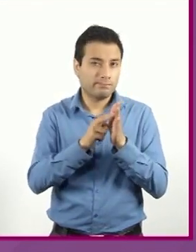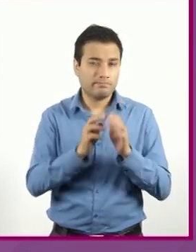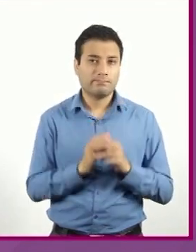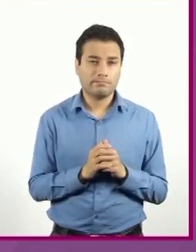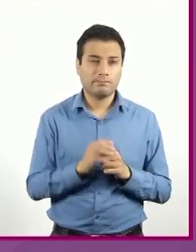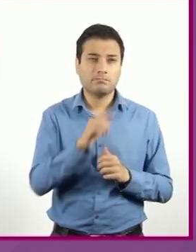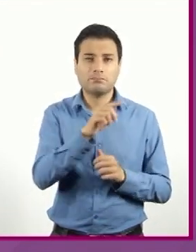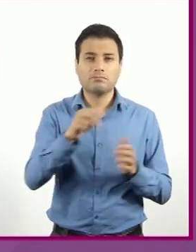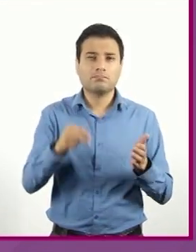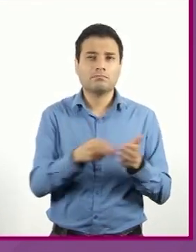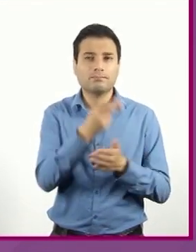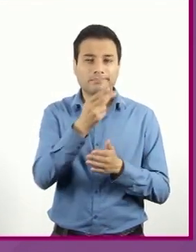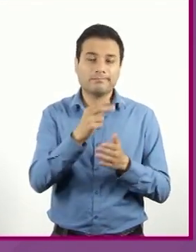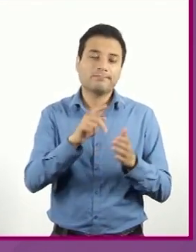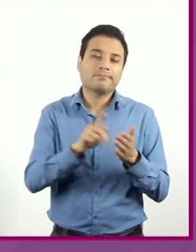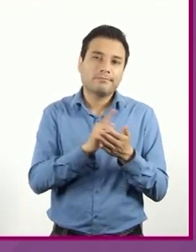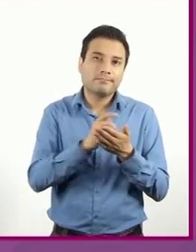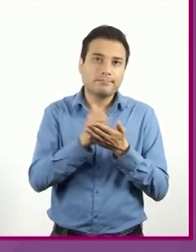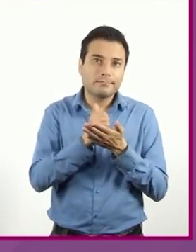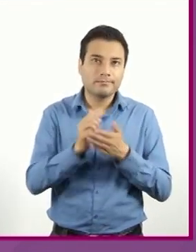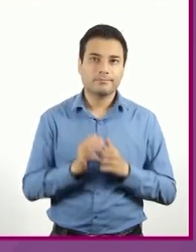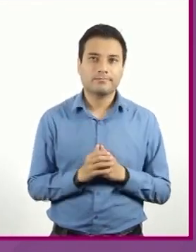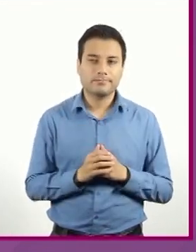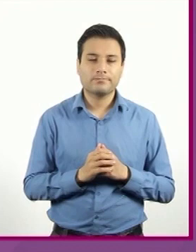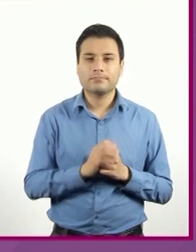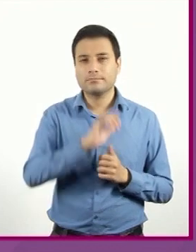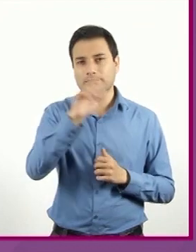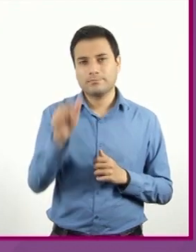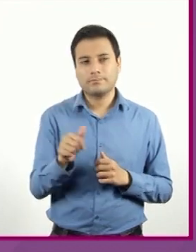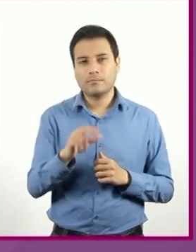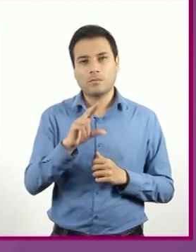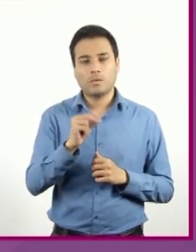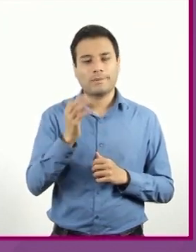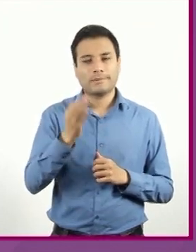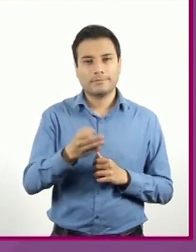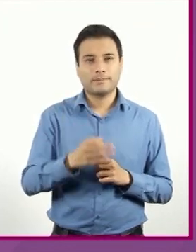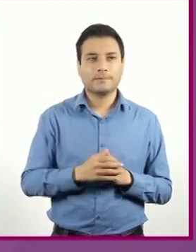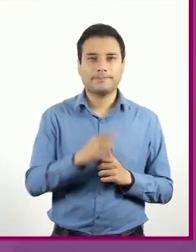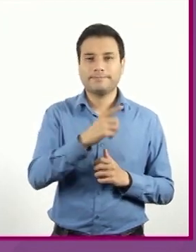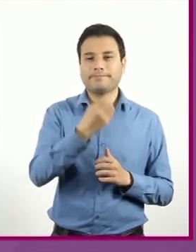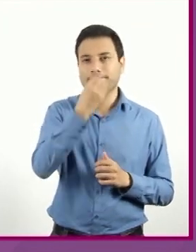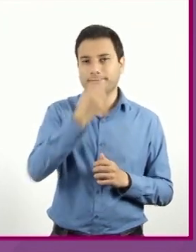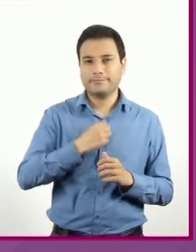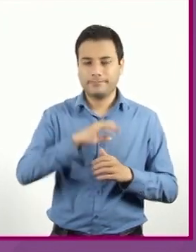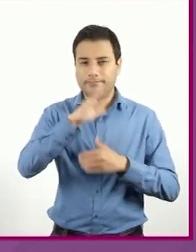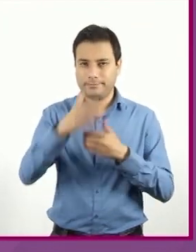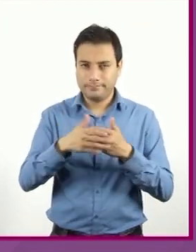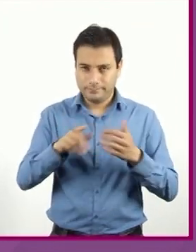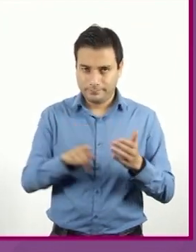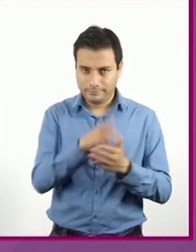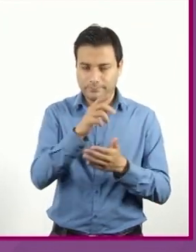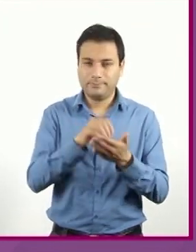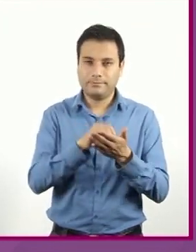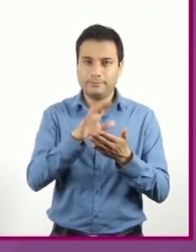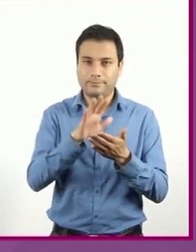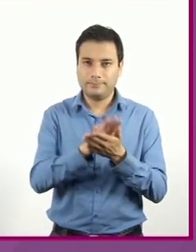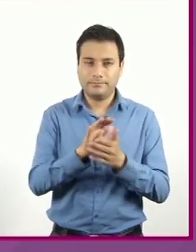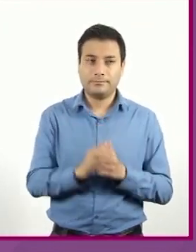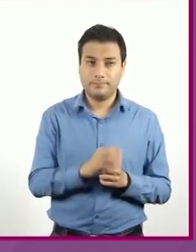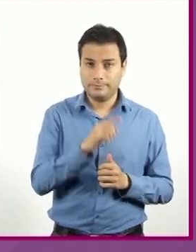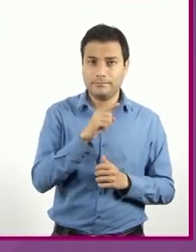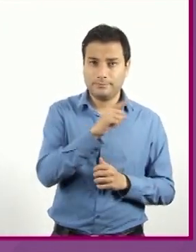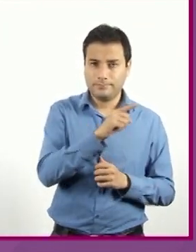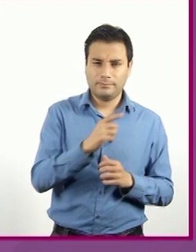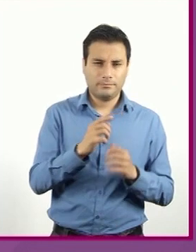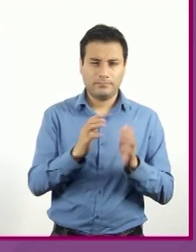y firmó con azul. Lo rechazaron y pidió otra cita. Cuando se presentó llevó